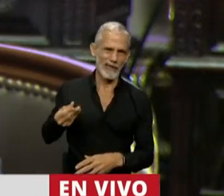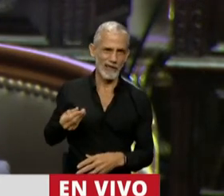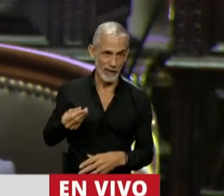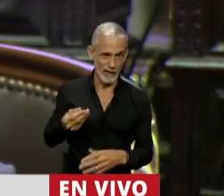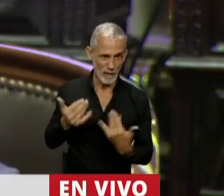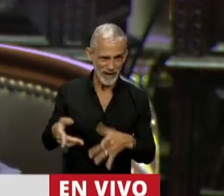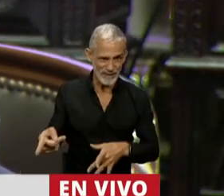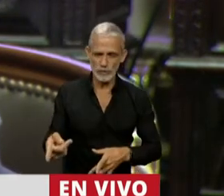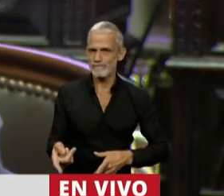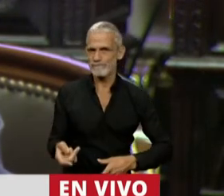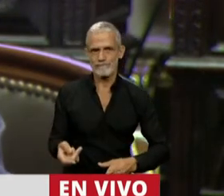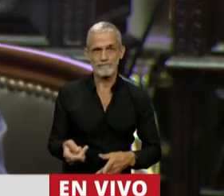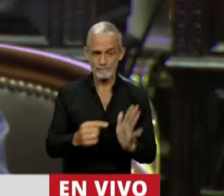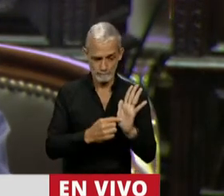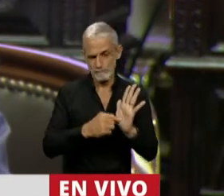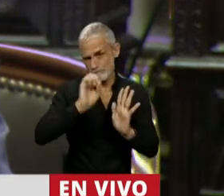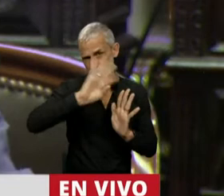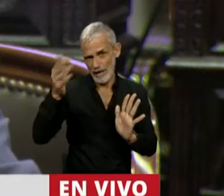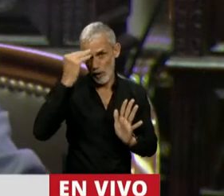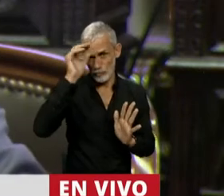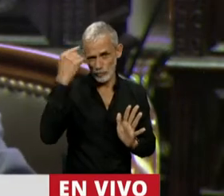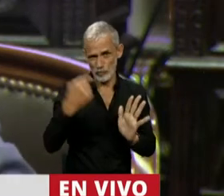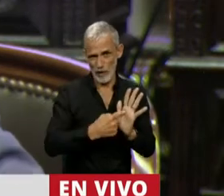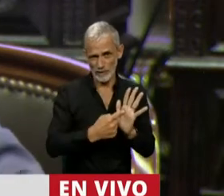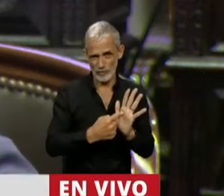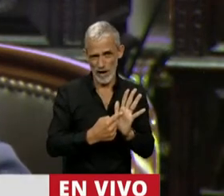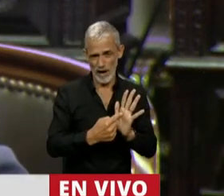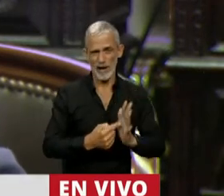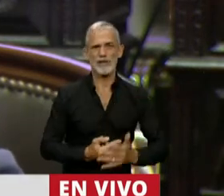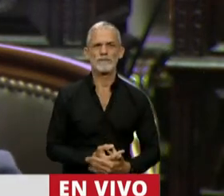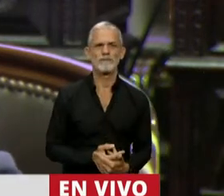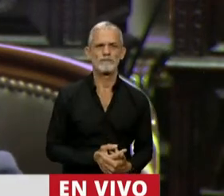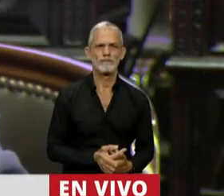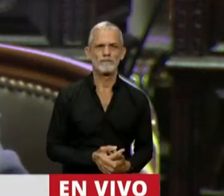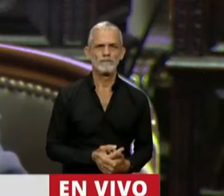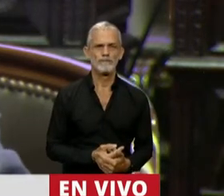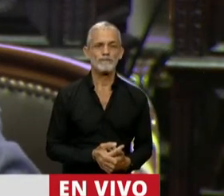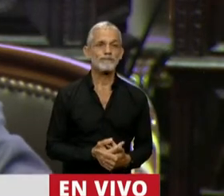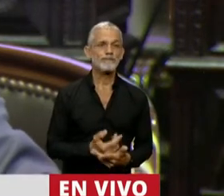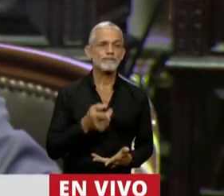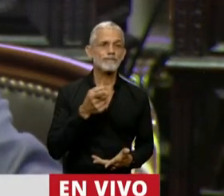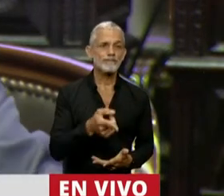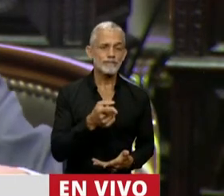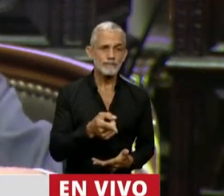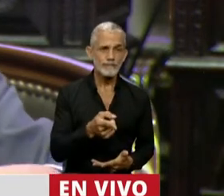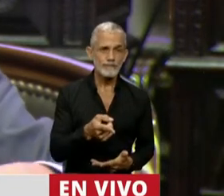Estos principios que están tan claros en la Constitución han sido